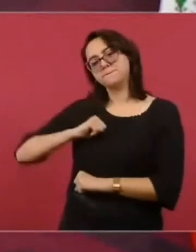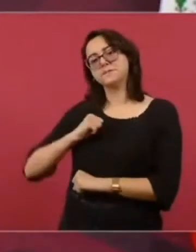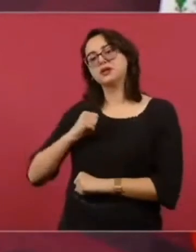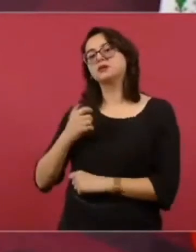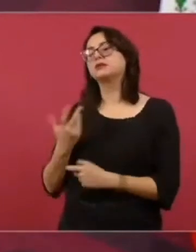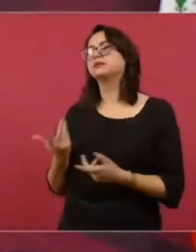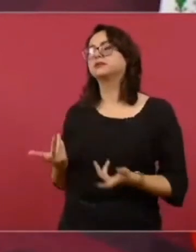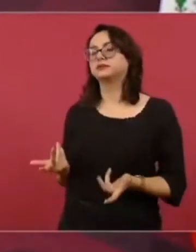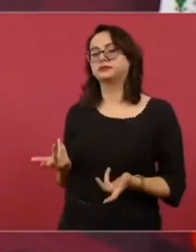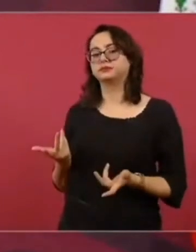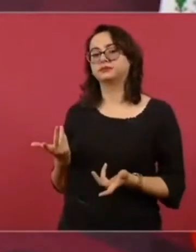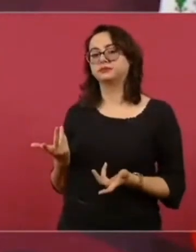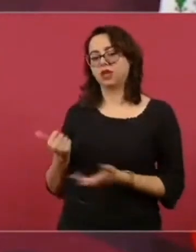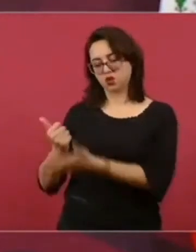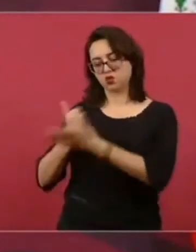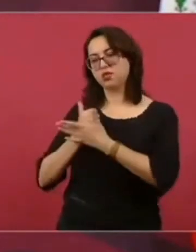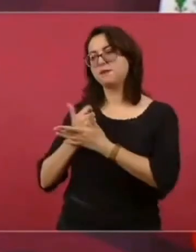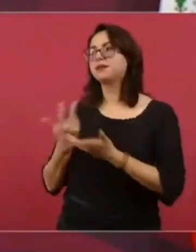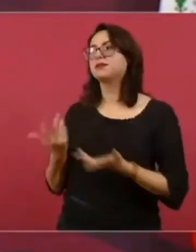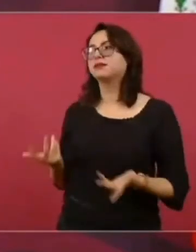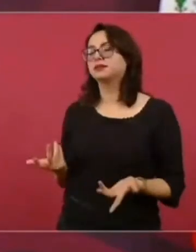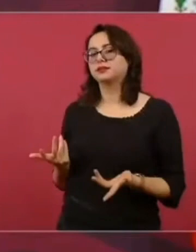el maestro Bati sabe de eso,